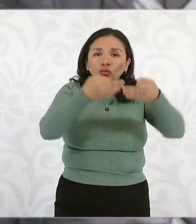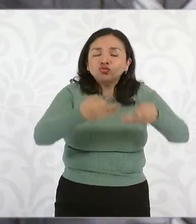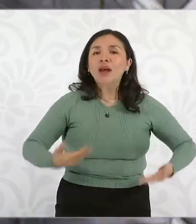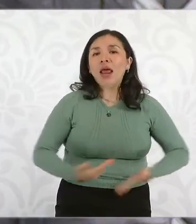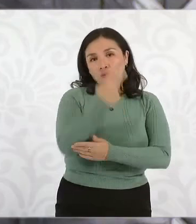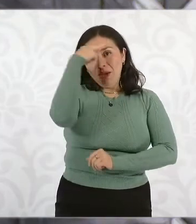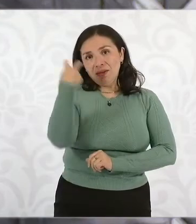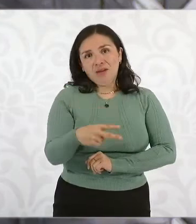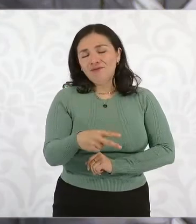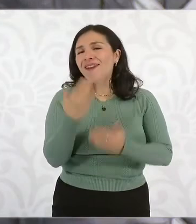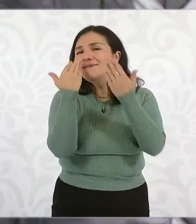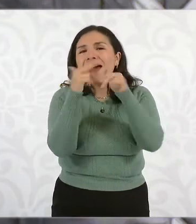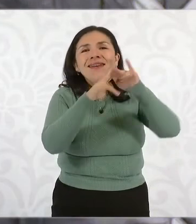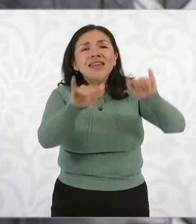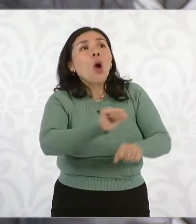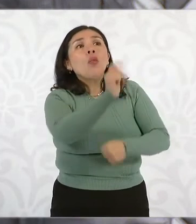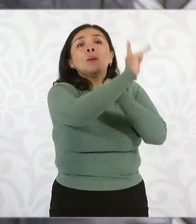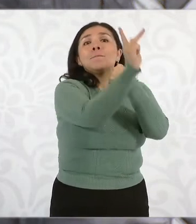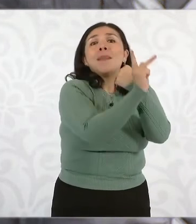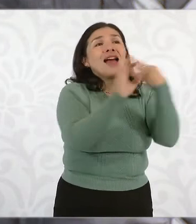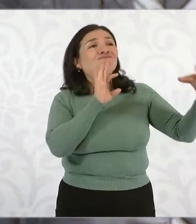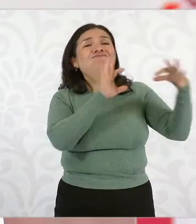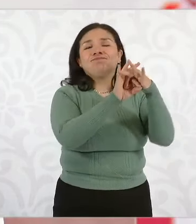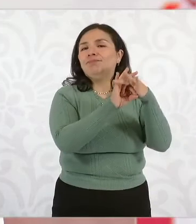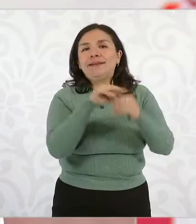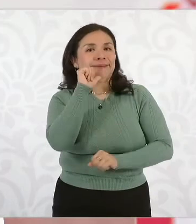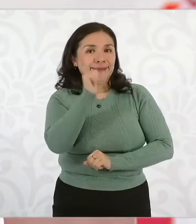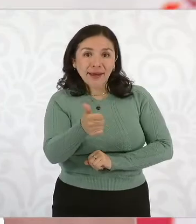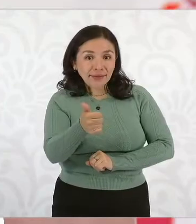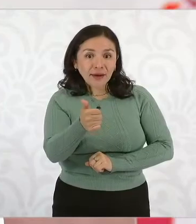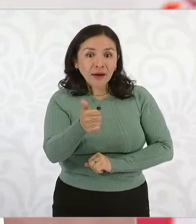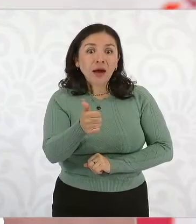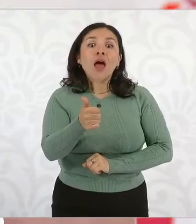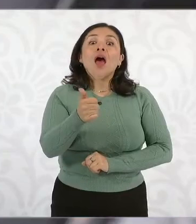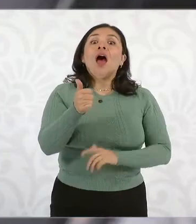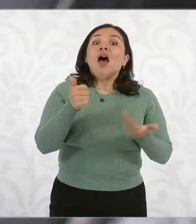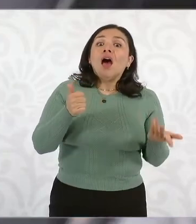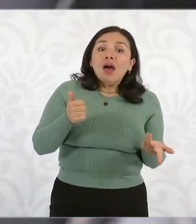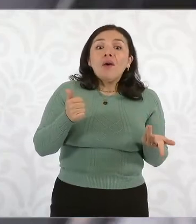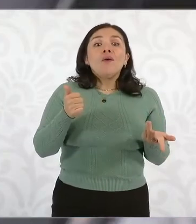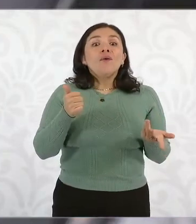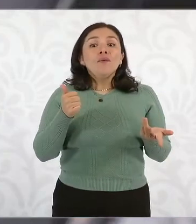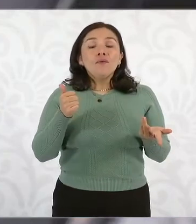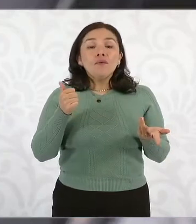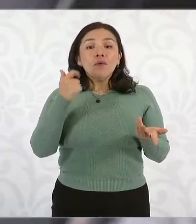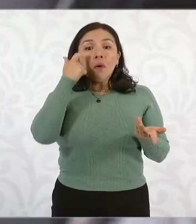no tener ninguna otra nacionalidad, ni por,